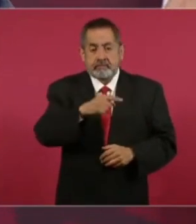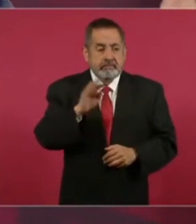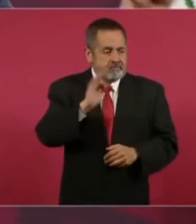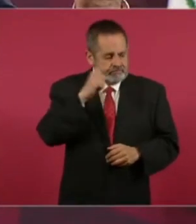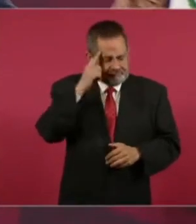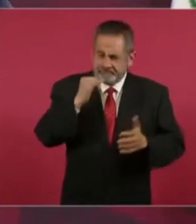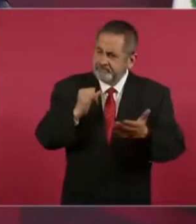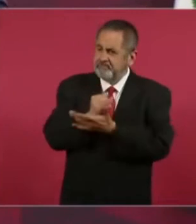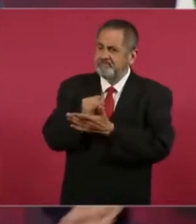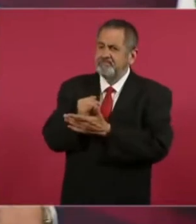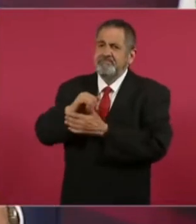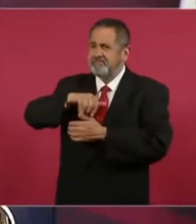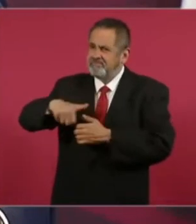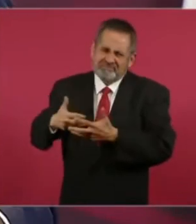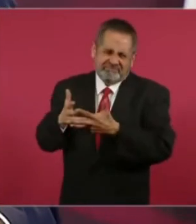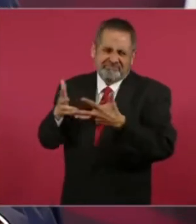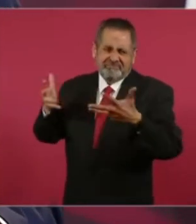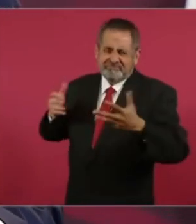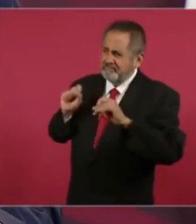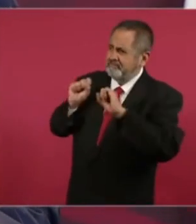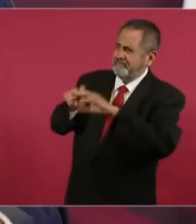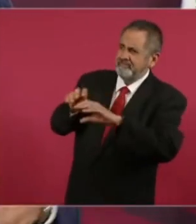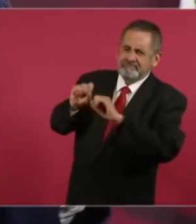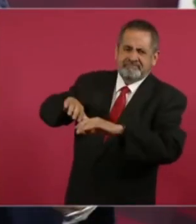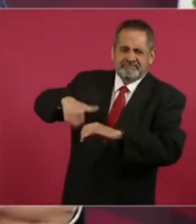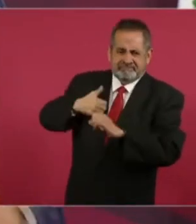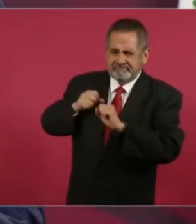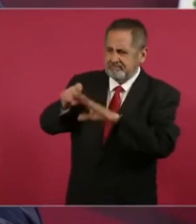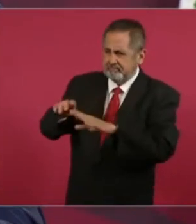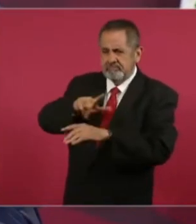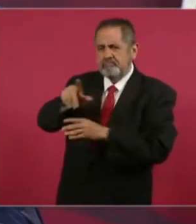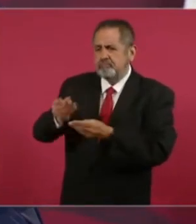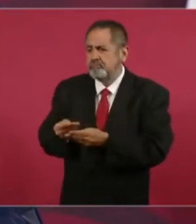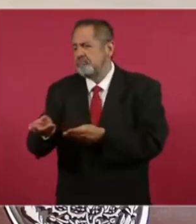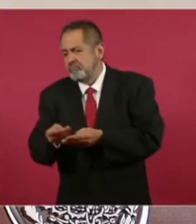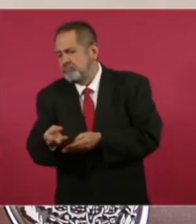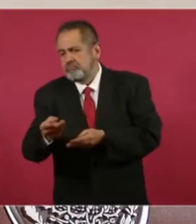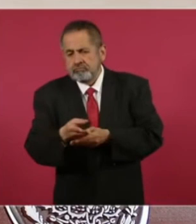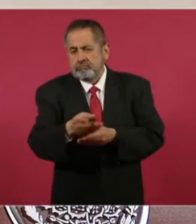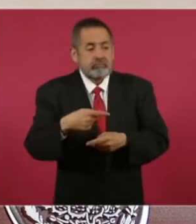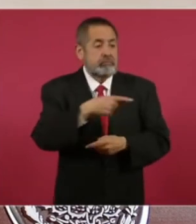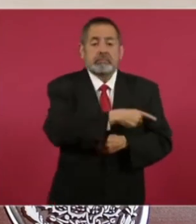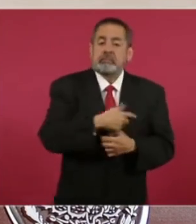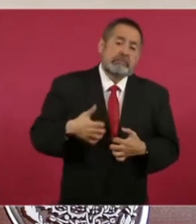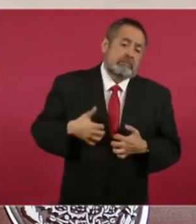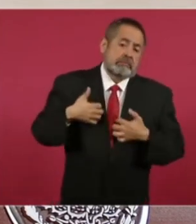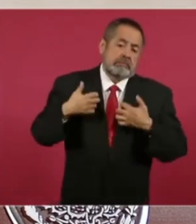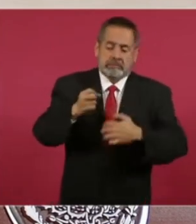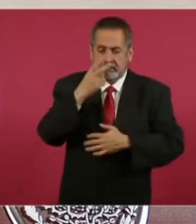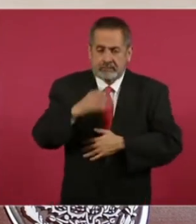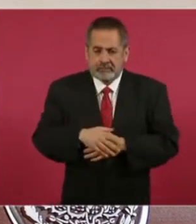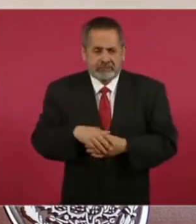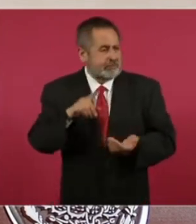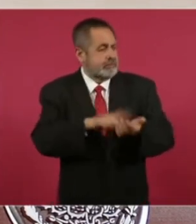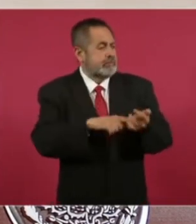temblar a bola de pandilleros de los paniaguados con esto que reveló al pueblo de México. Antes de poner la información, los